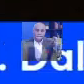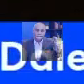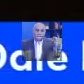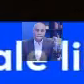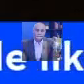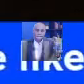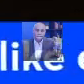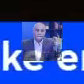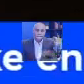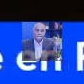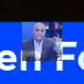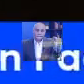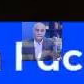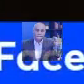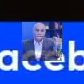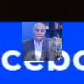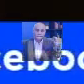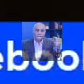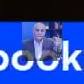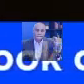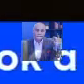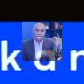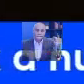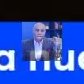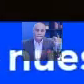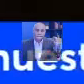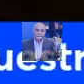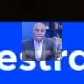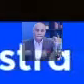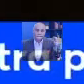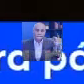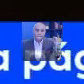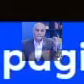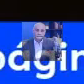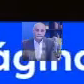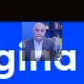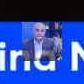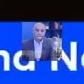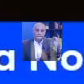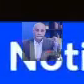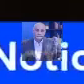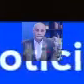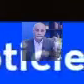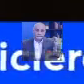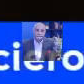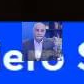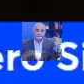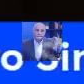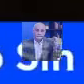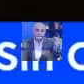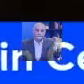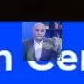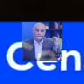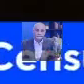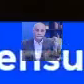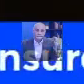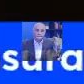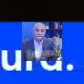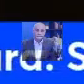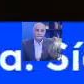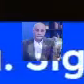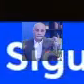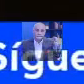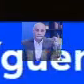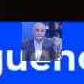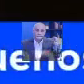no, lo que tú dices, se rompieron muchos protocolos. A mí me llamaba mucho la atención que en estos eventos no se ha visto